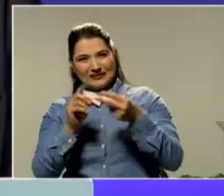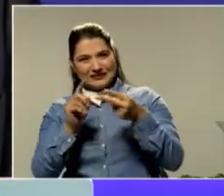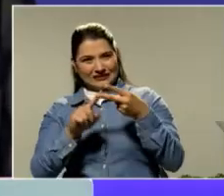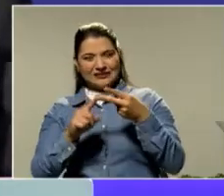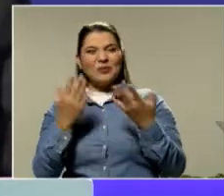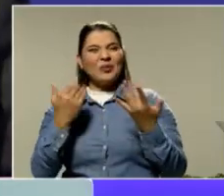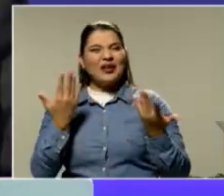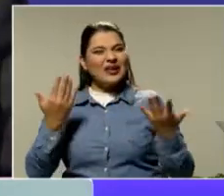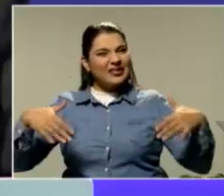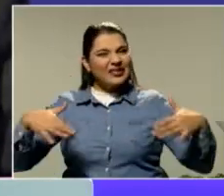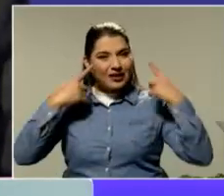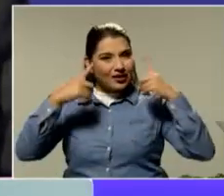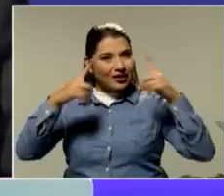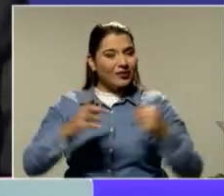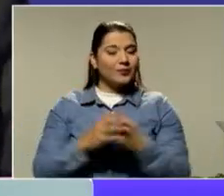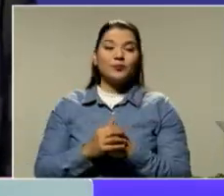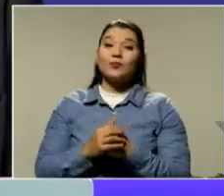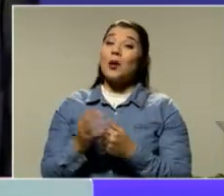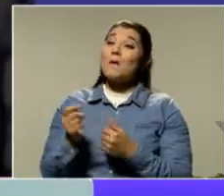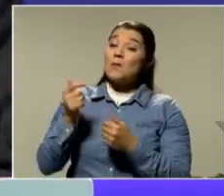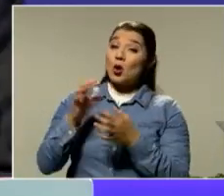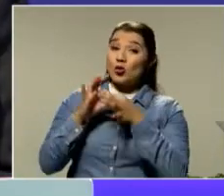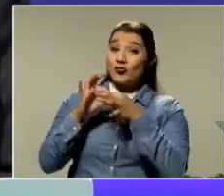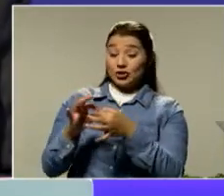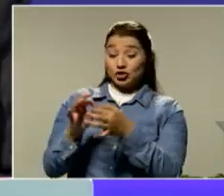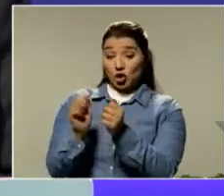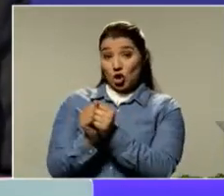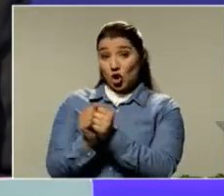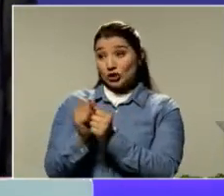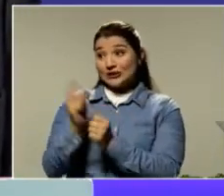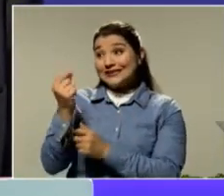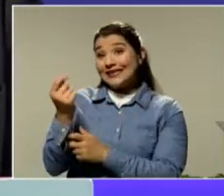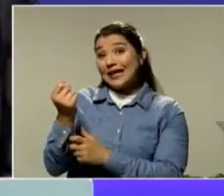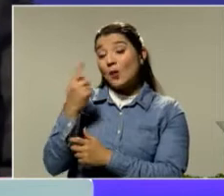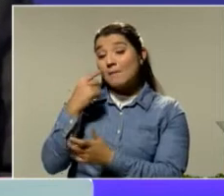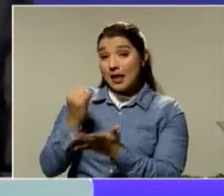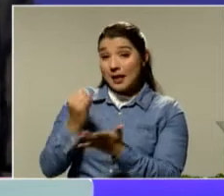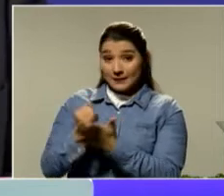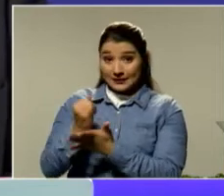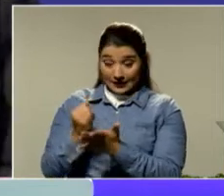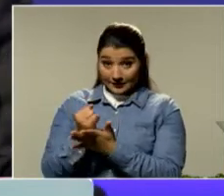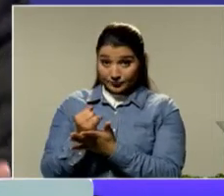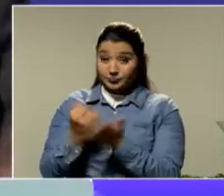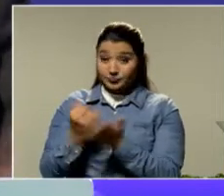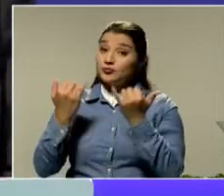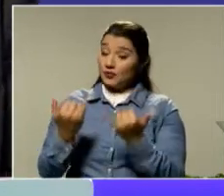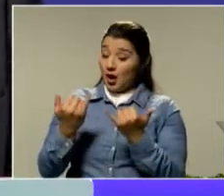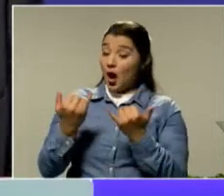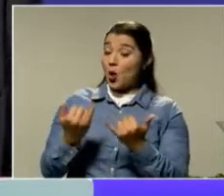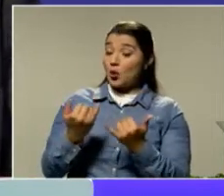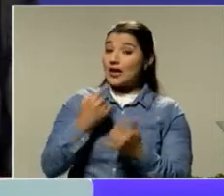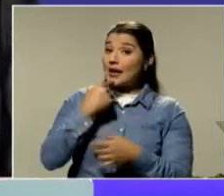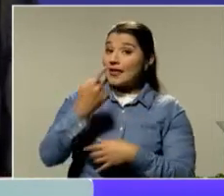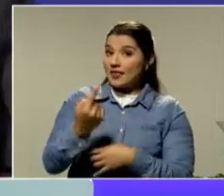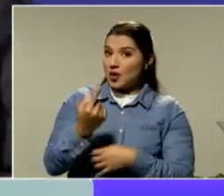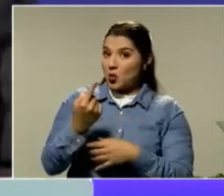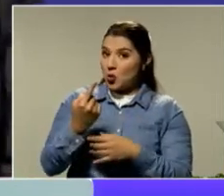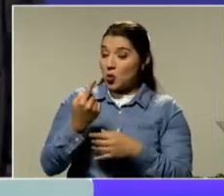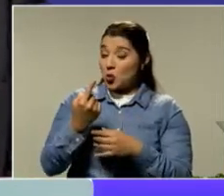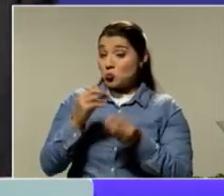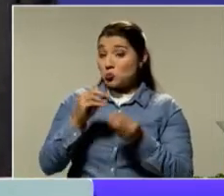poco tiene que ver con los recursos para investigación. Y voy a ponerle un dato que es